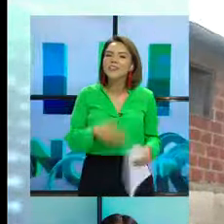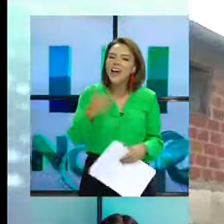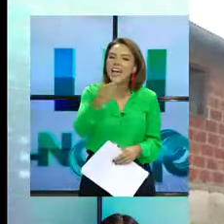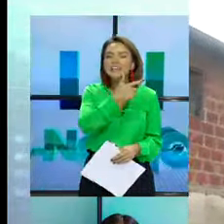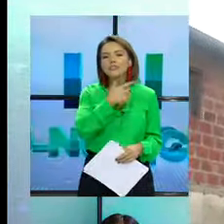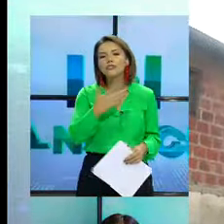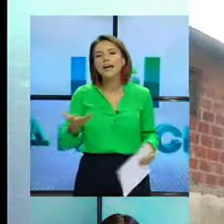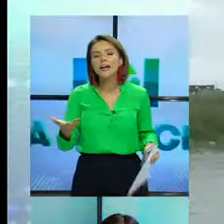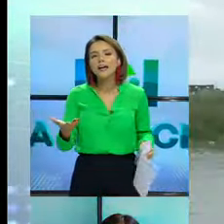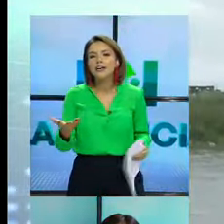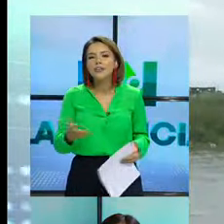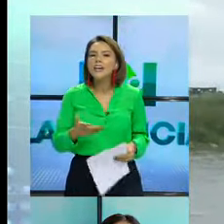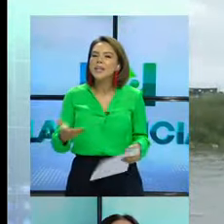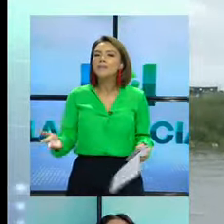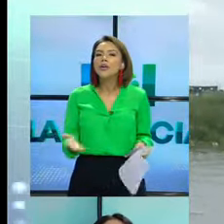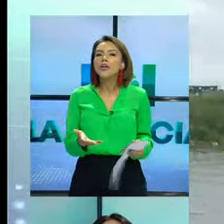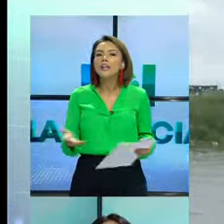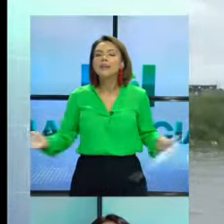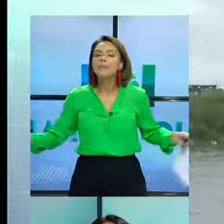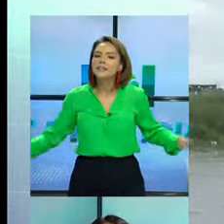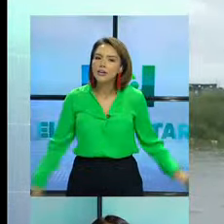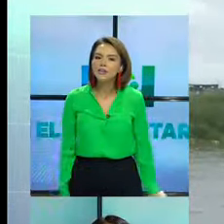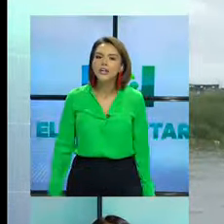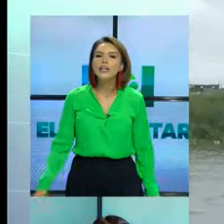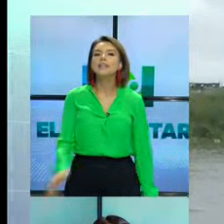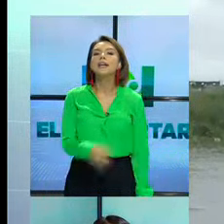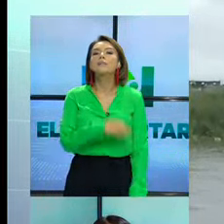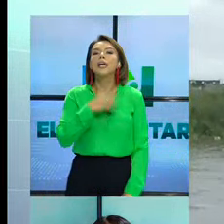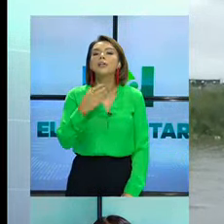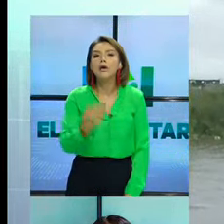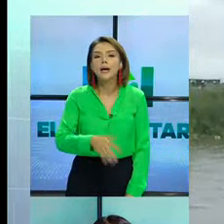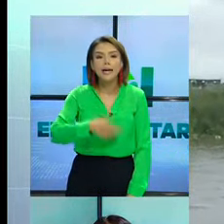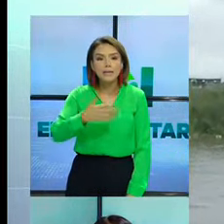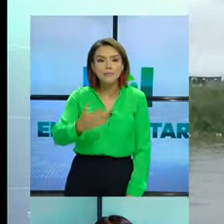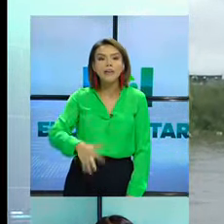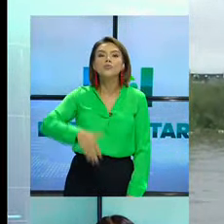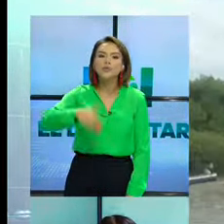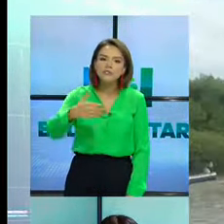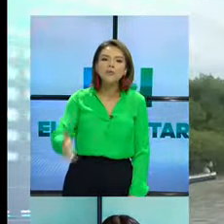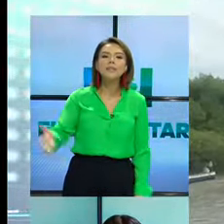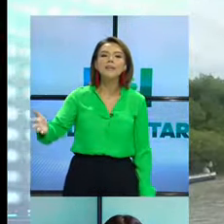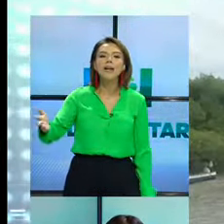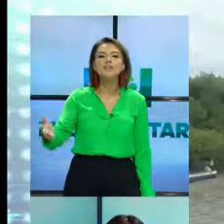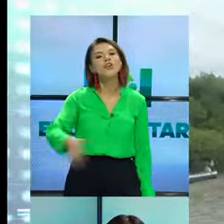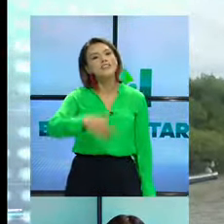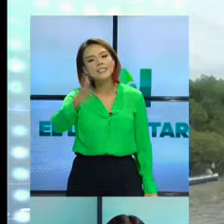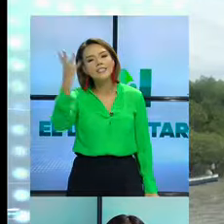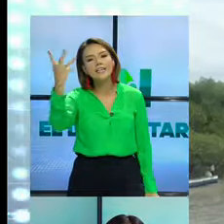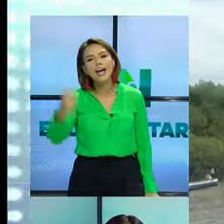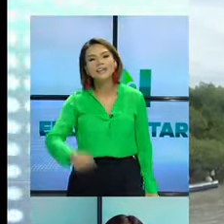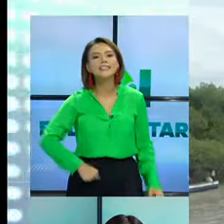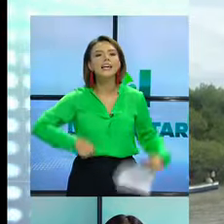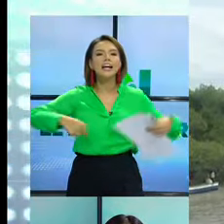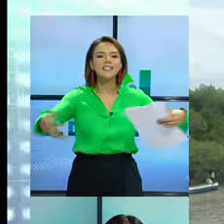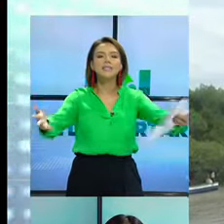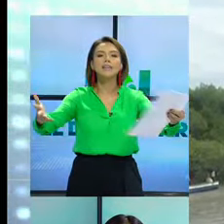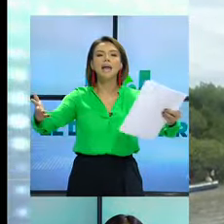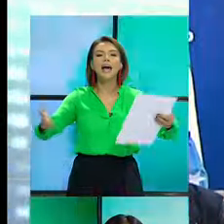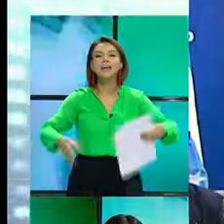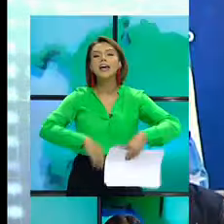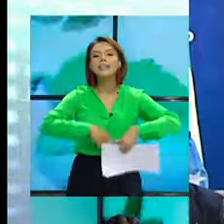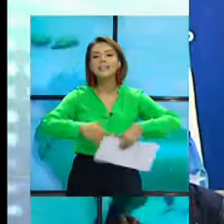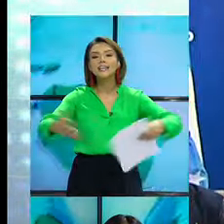Ojalá y esta historia con el tiempo logre desaparecer, Rosalén, y que sean buenas nuevas, que en el invierno uno disfruta del invierno sin que se dañe, sin que la casa se